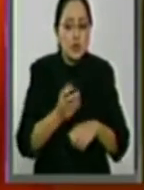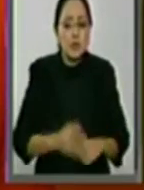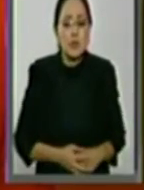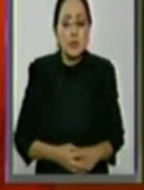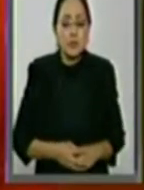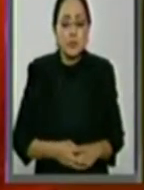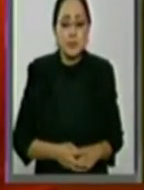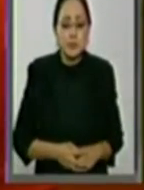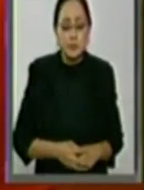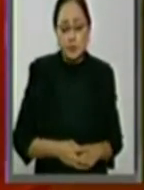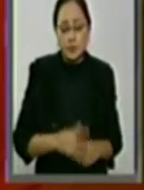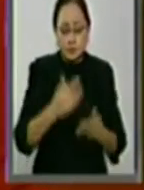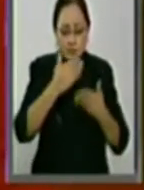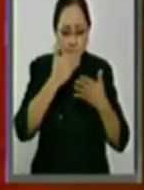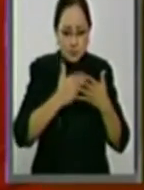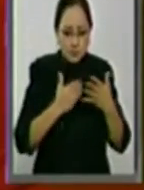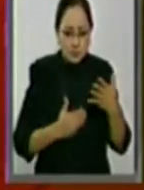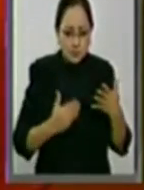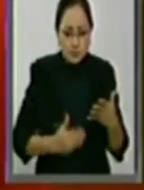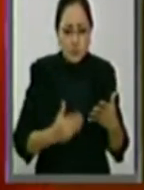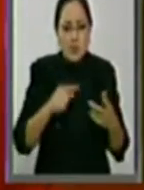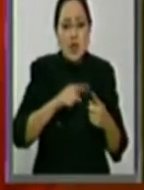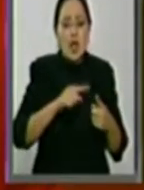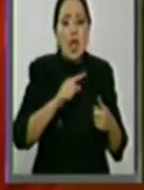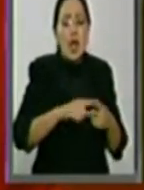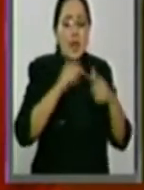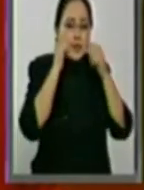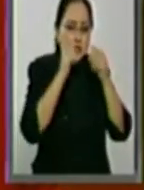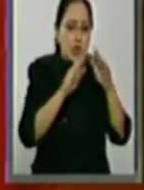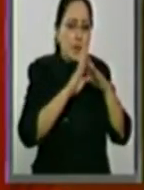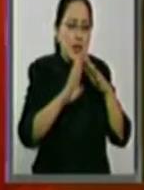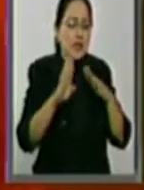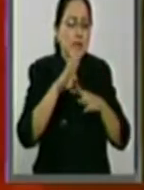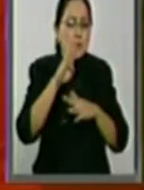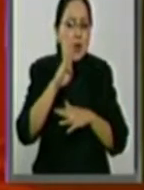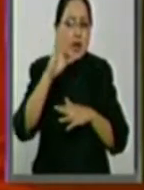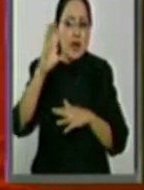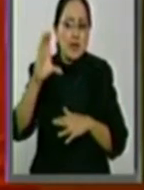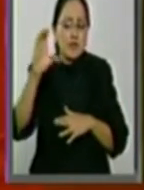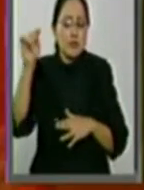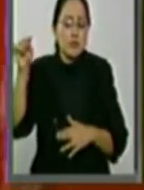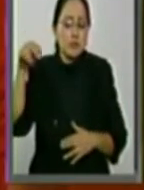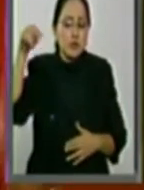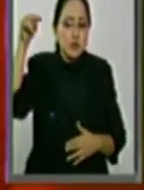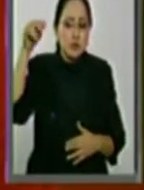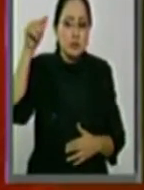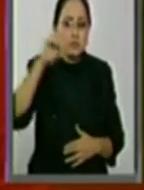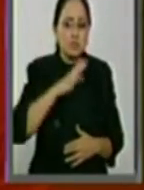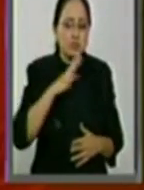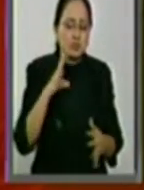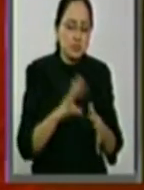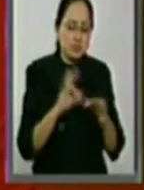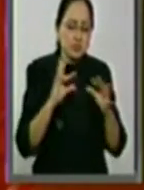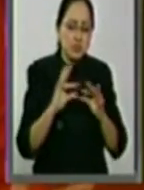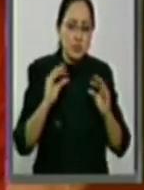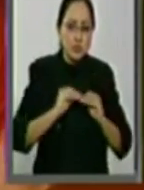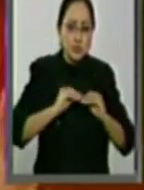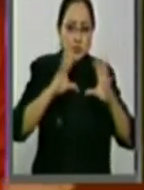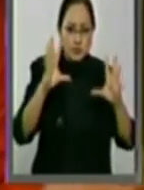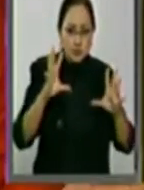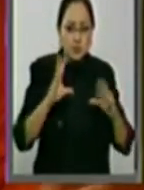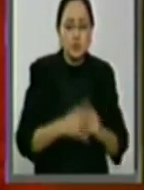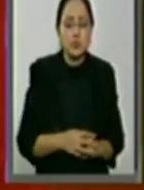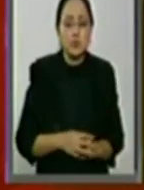Datos del Consejo Estatal de Atención al Migrante de Baja California revelan que mientras